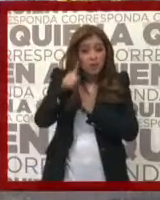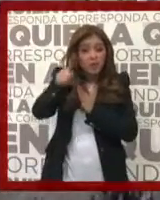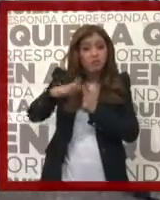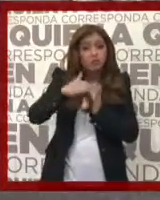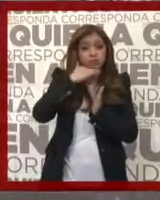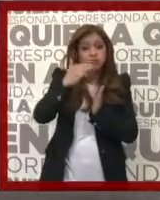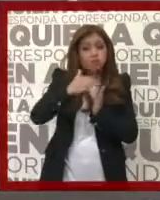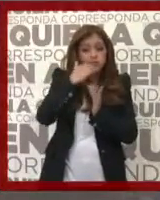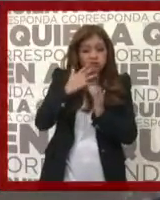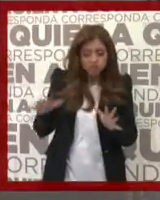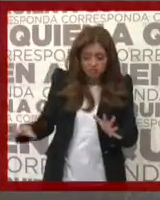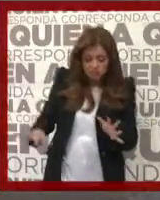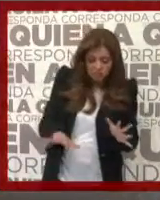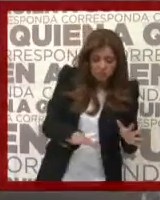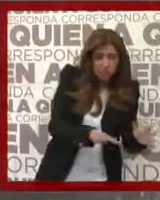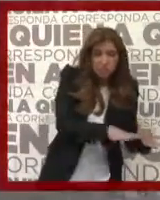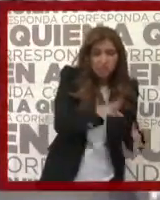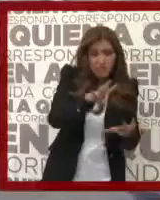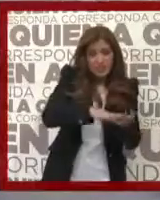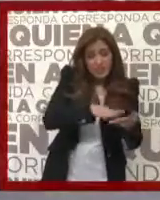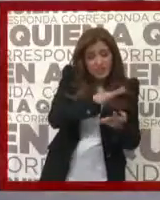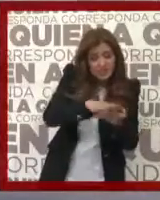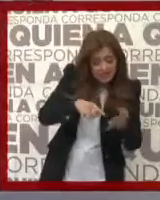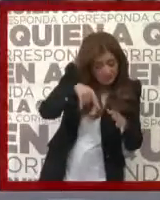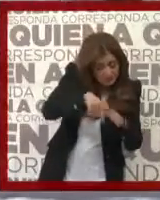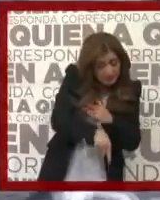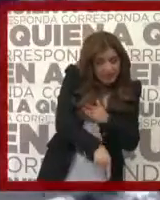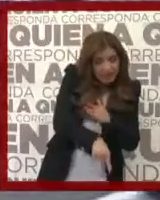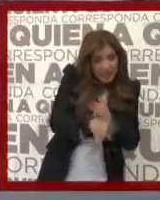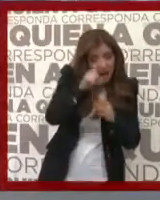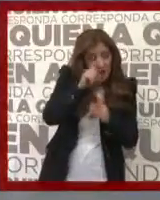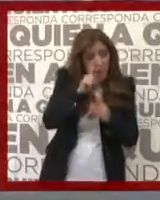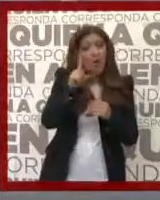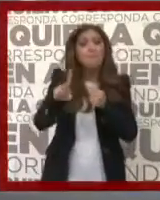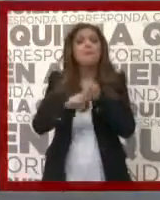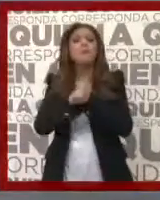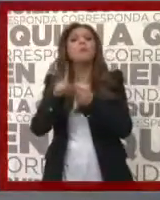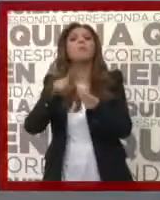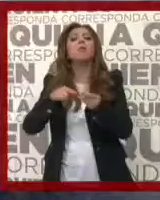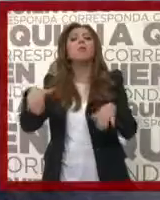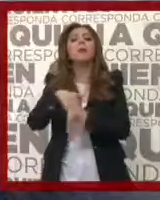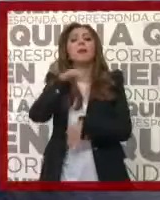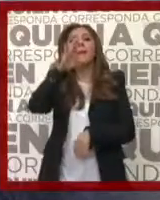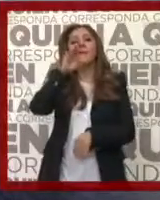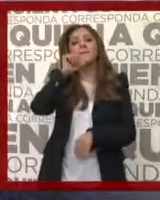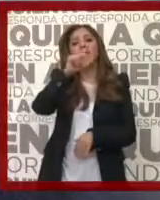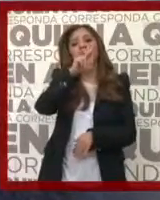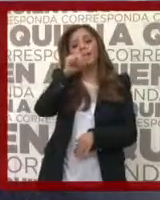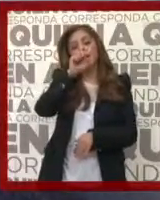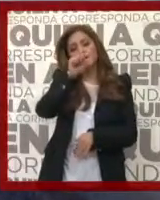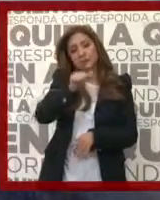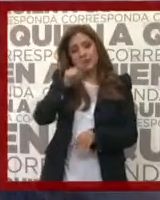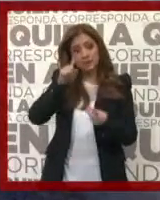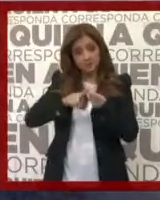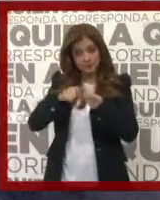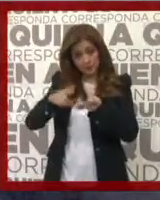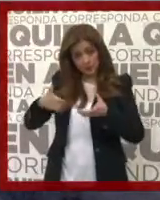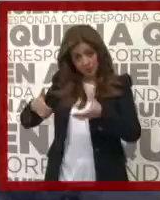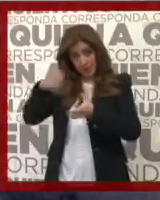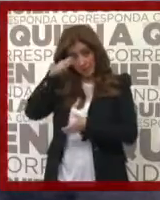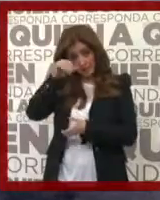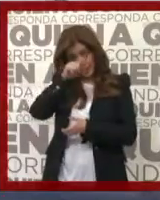por desbordar las principales alcantarillas. El problema ocurre a la altura de la calle Barraza Mayagoitia y la calle Márquez,